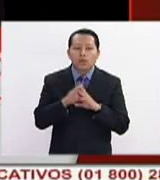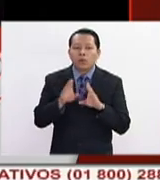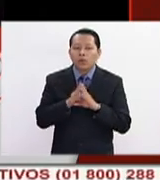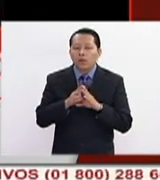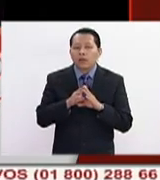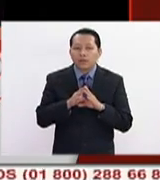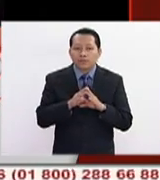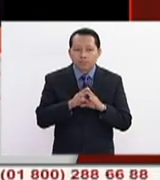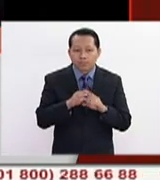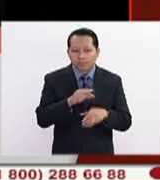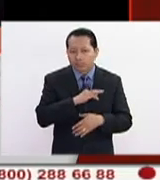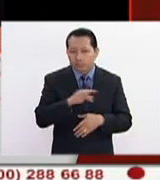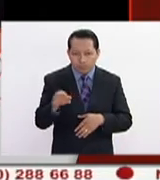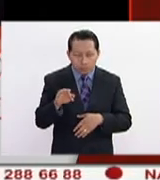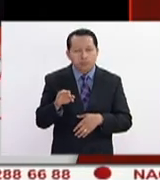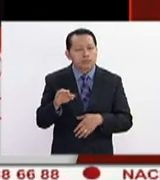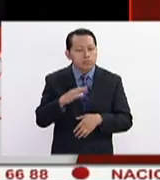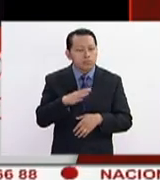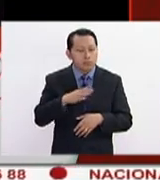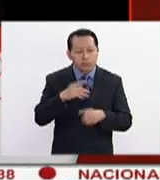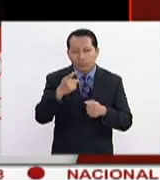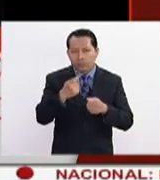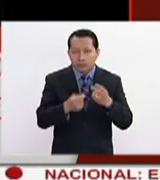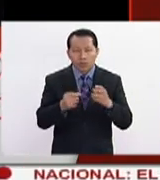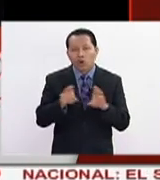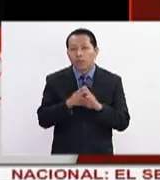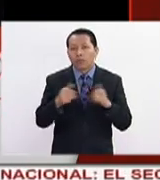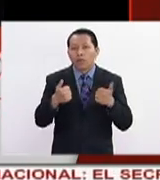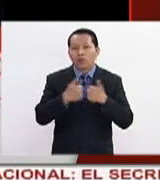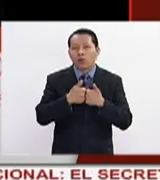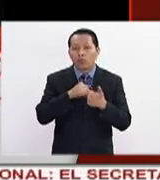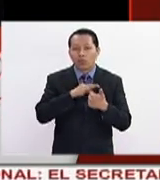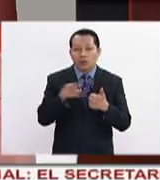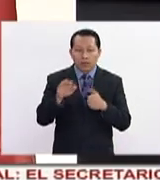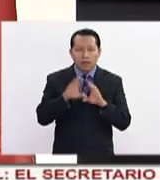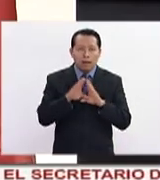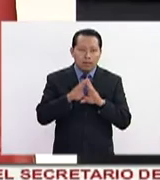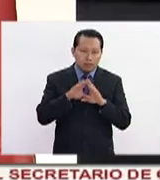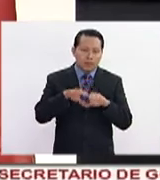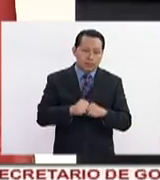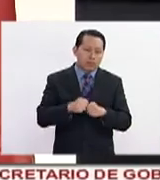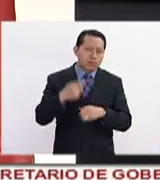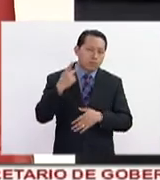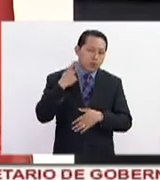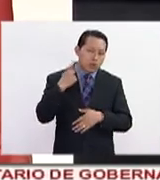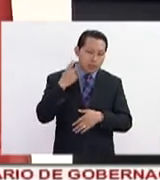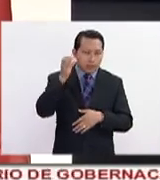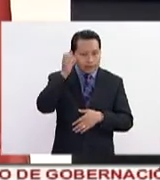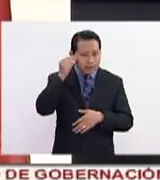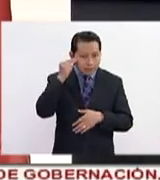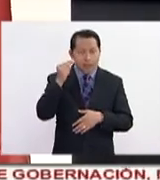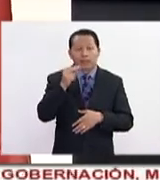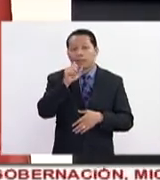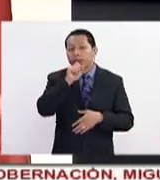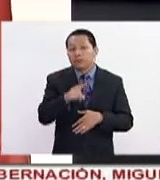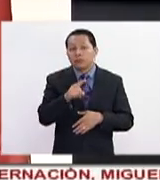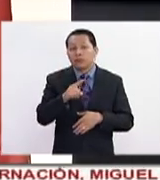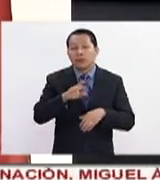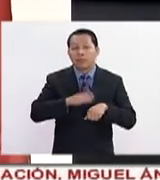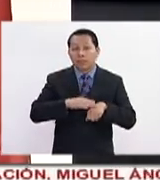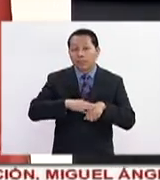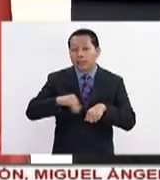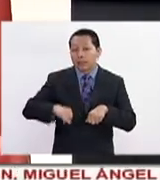en aspectos de frontera, por ejemplo, a la estabilidad política política en China, ¿no? Y esto se vuelve todavía